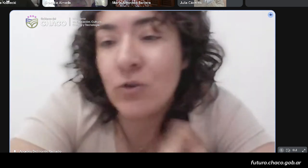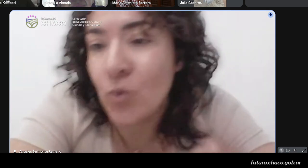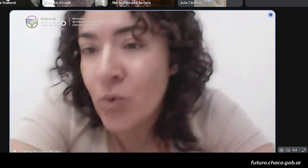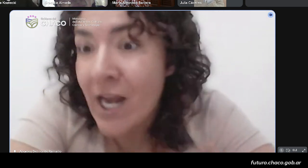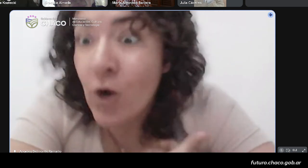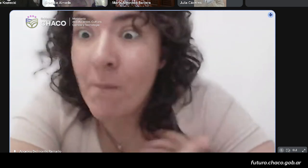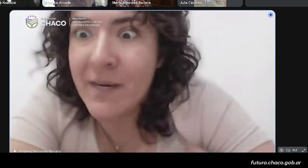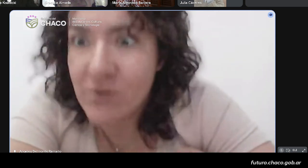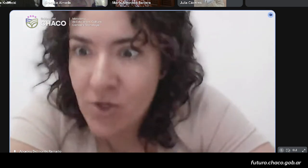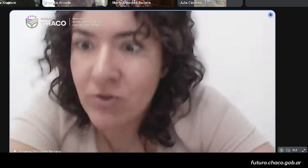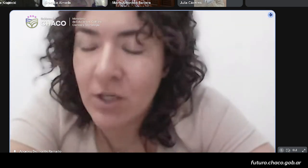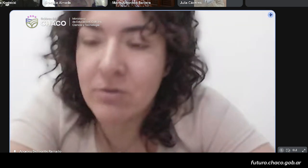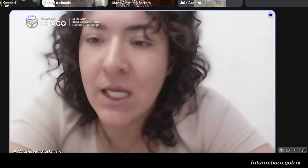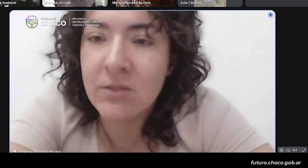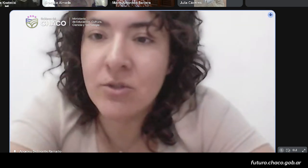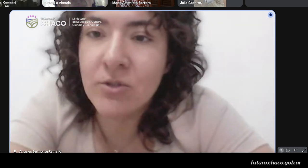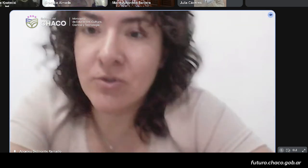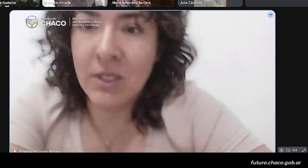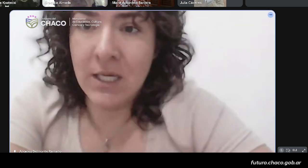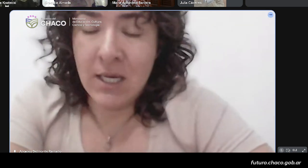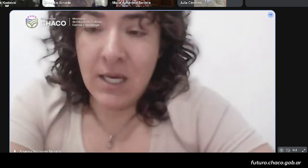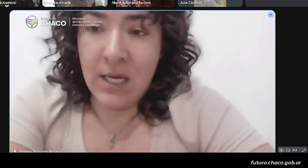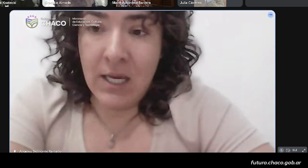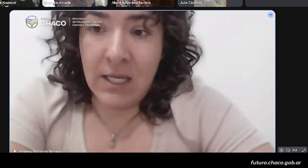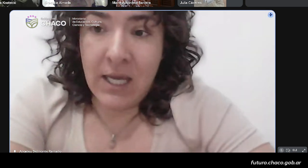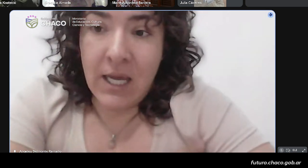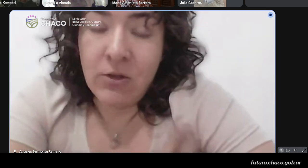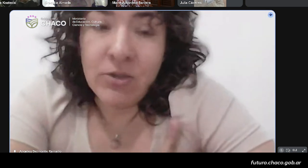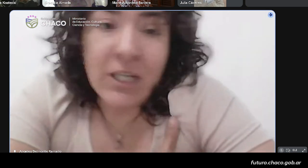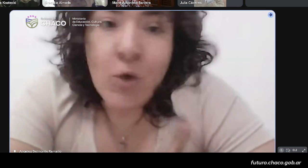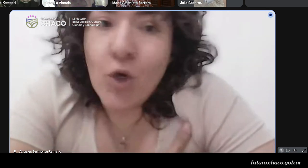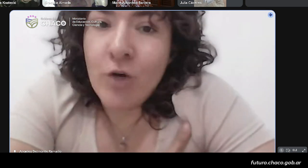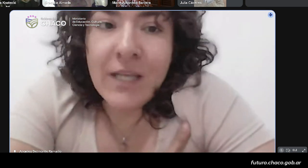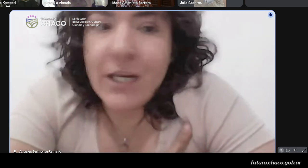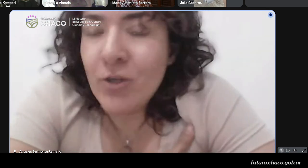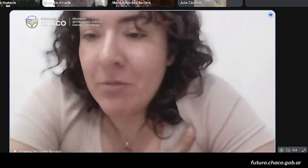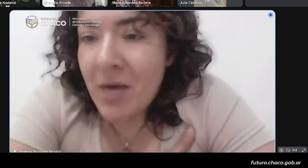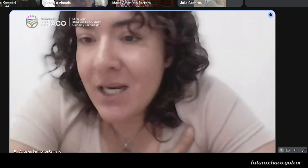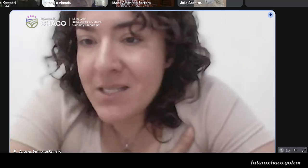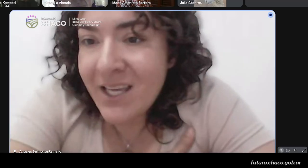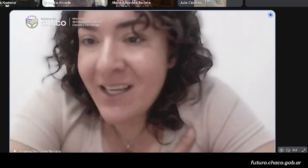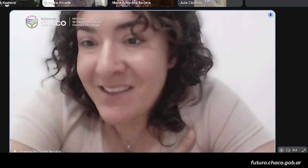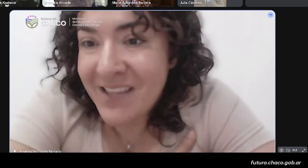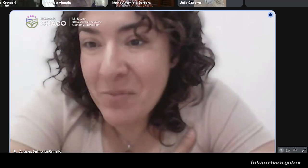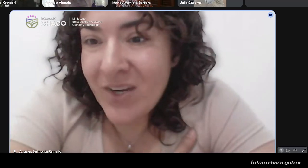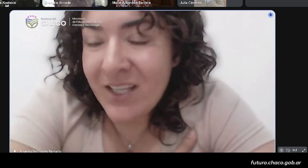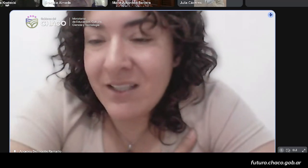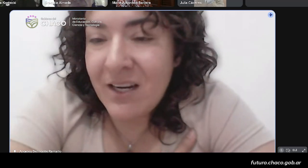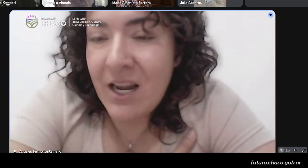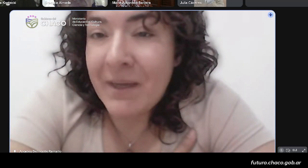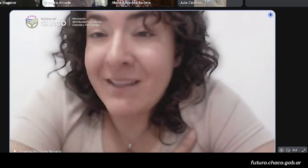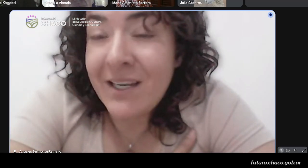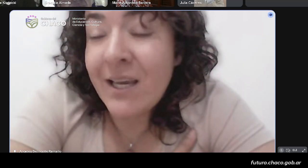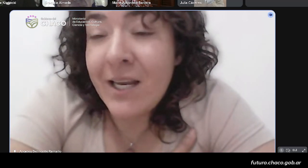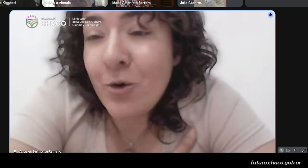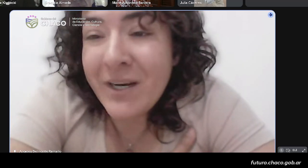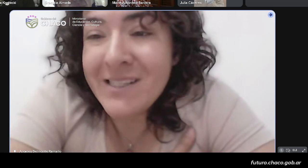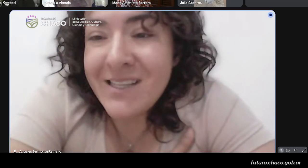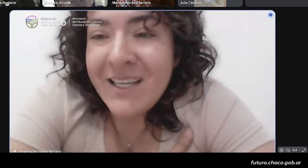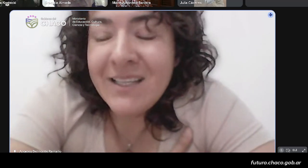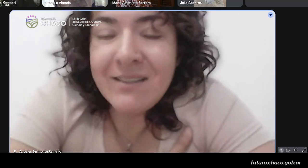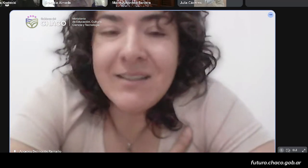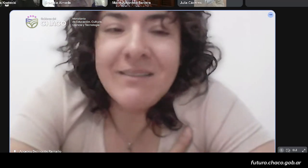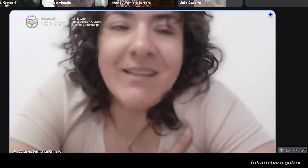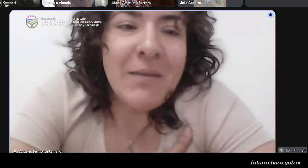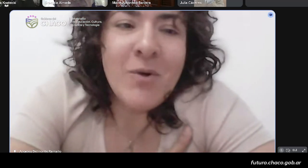la lectura, la comprensión de los textos, que no tenemos que olvidarnos que más allá de que estamos en la materia de lengua